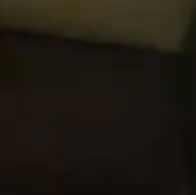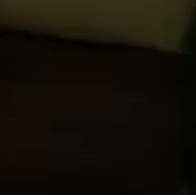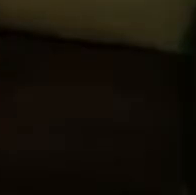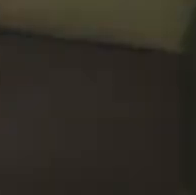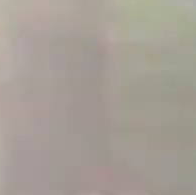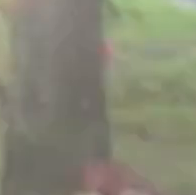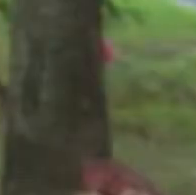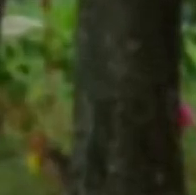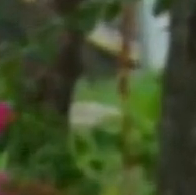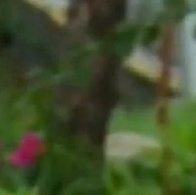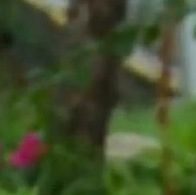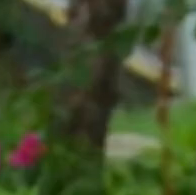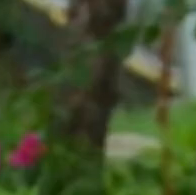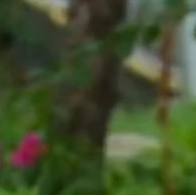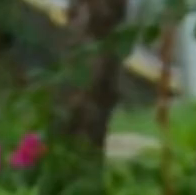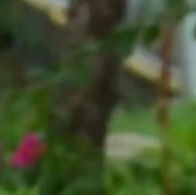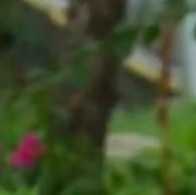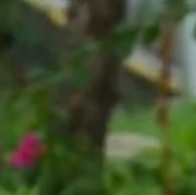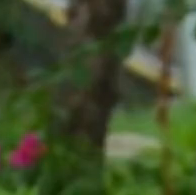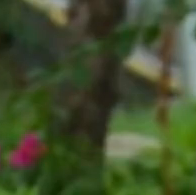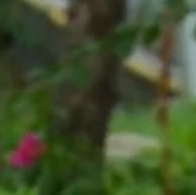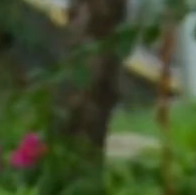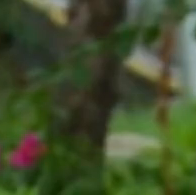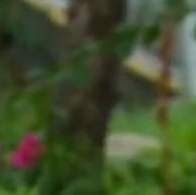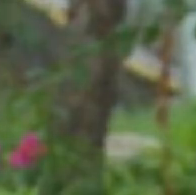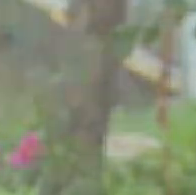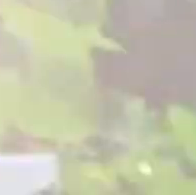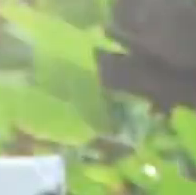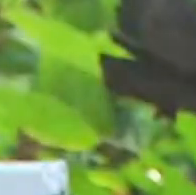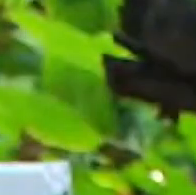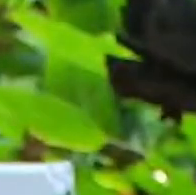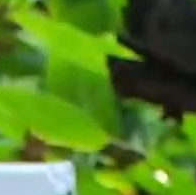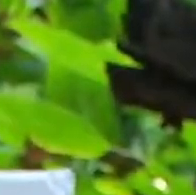los domingos. Los espero.